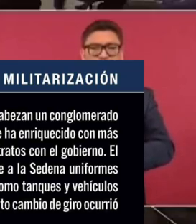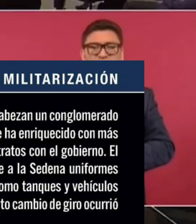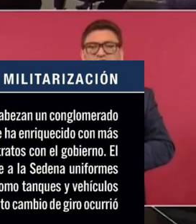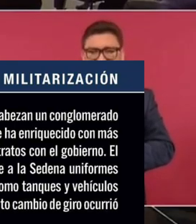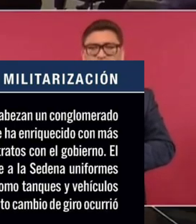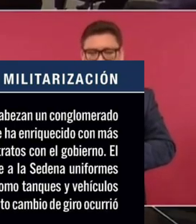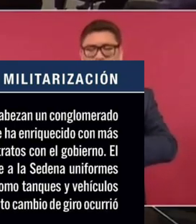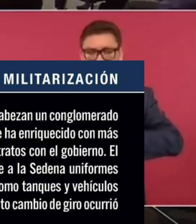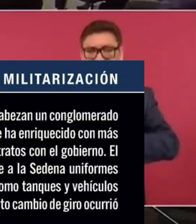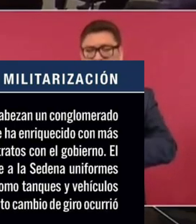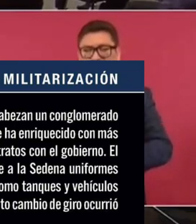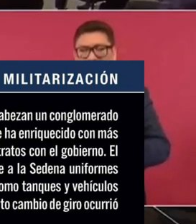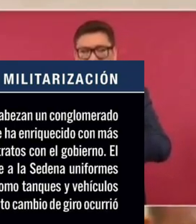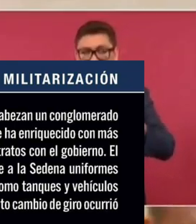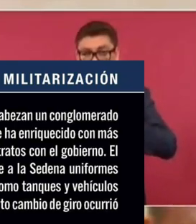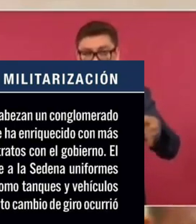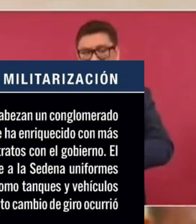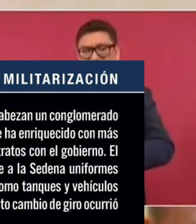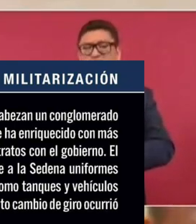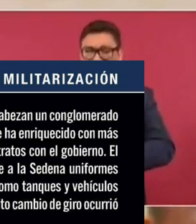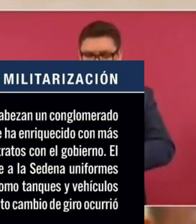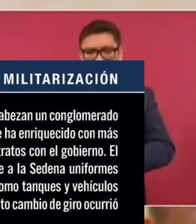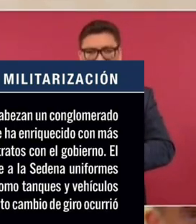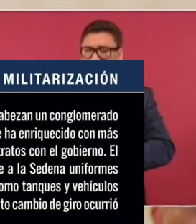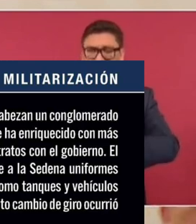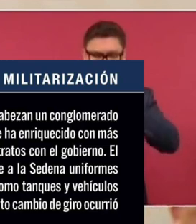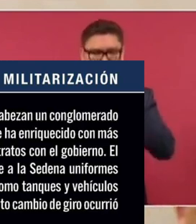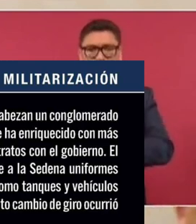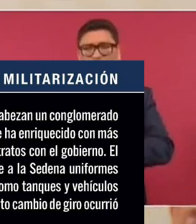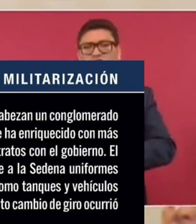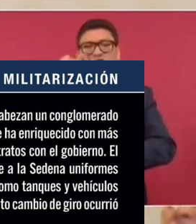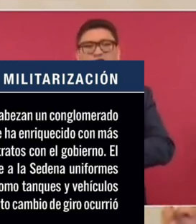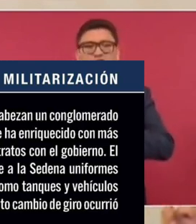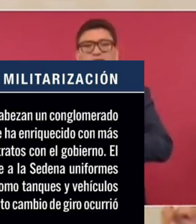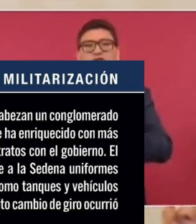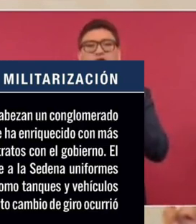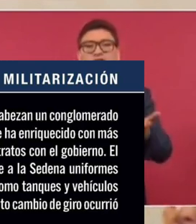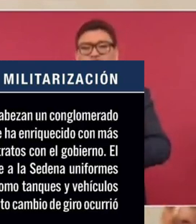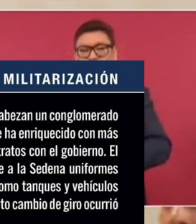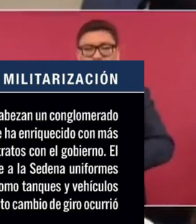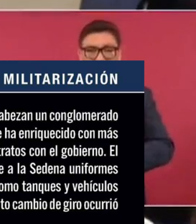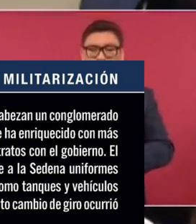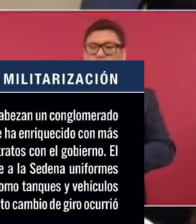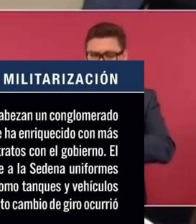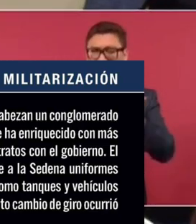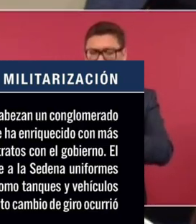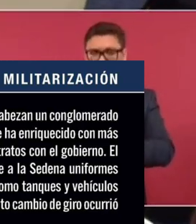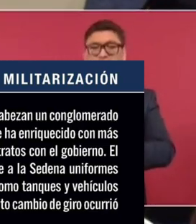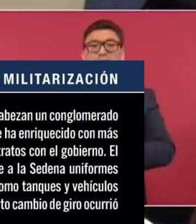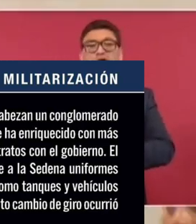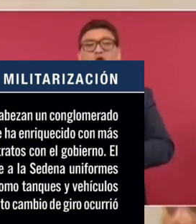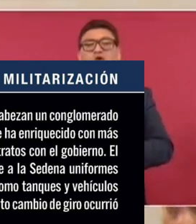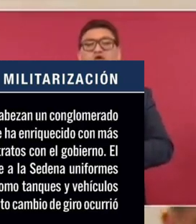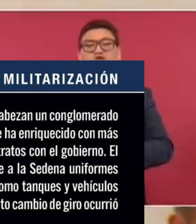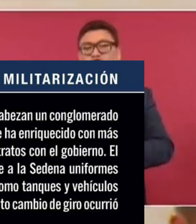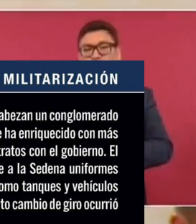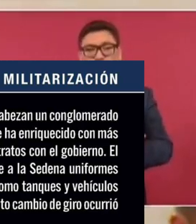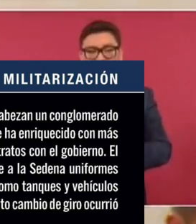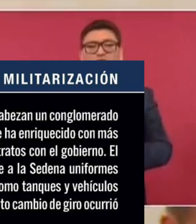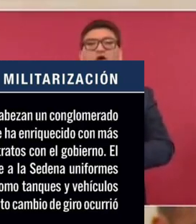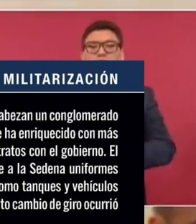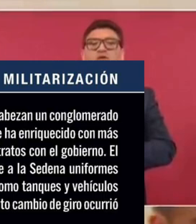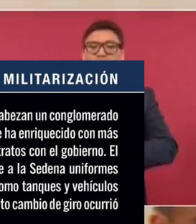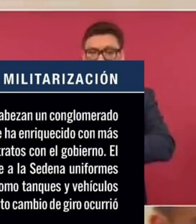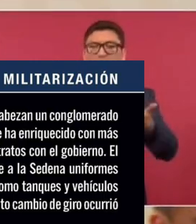La Secretaría de Defensa. Pero es falso. Apúntele bien. Estoy seguro que es falso. Es un invento de la revista. No, pero eso no implica corrupción. Pueden